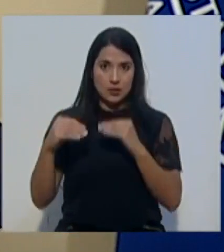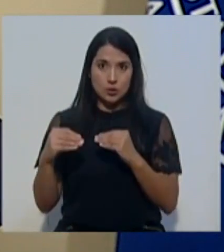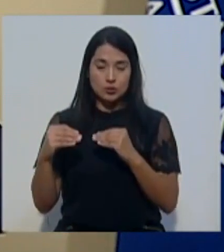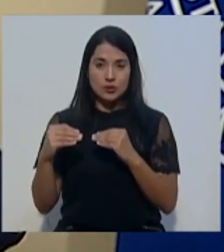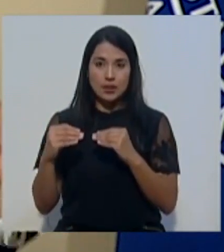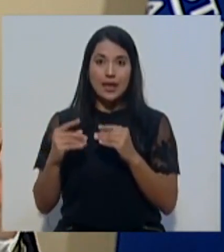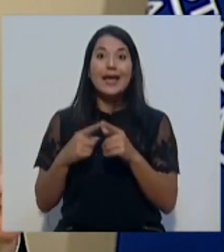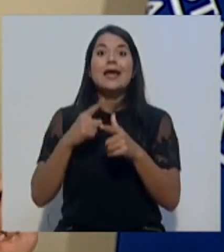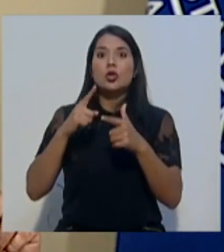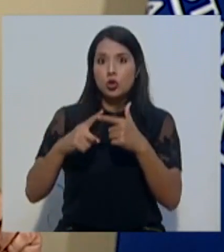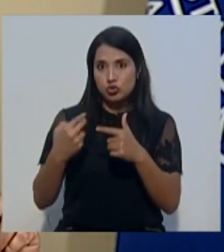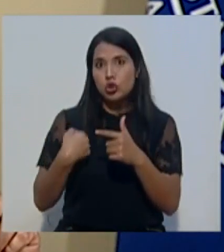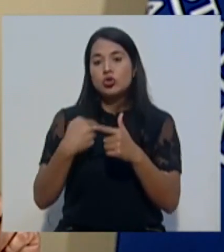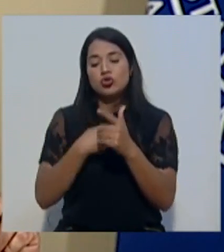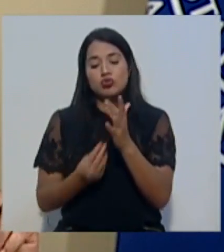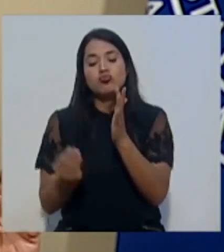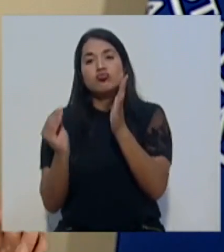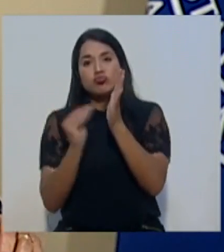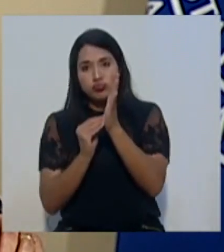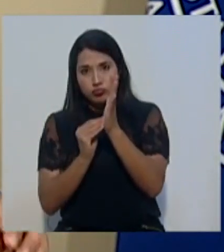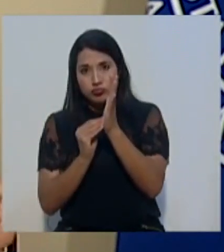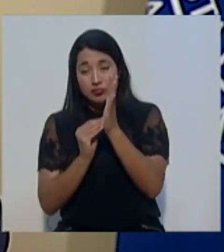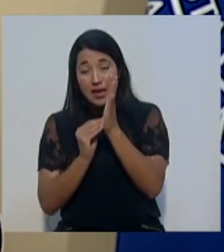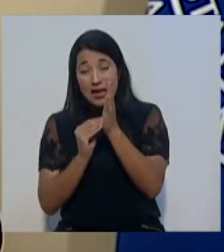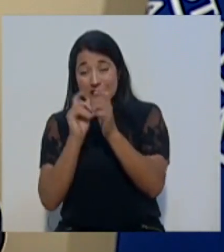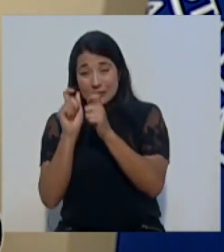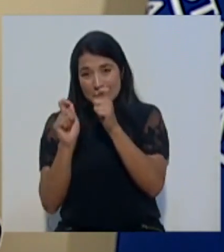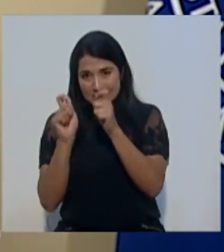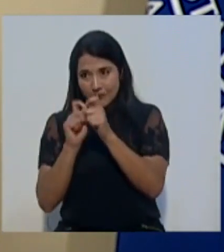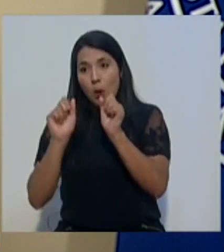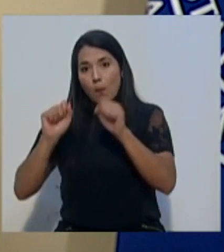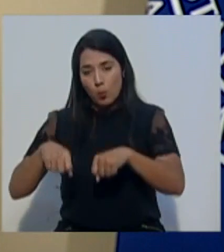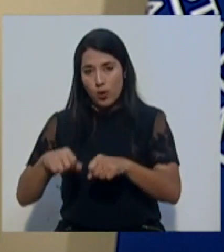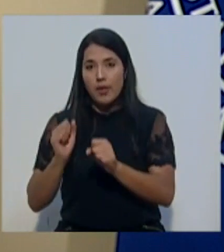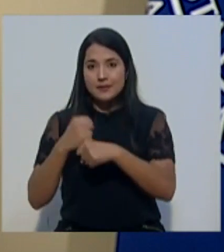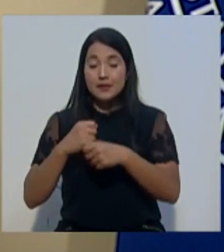Entonces, se puso explícitamente, o el